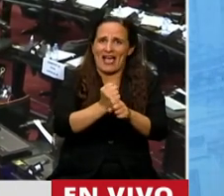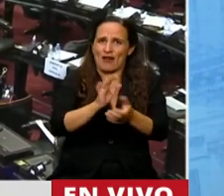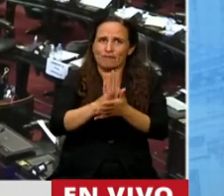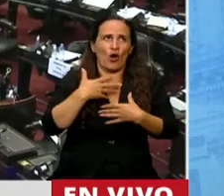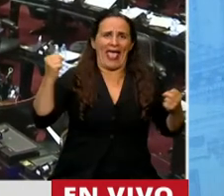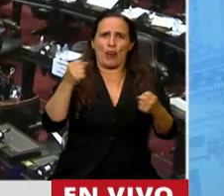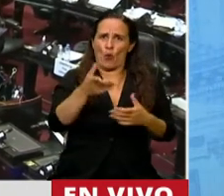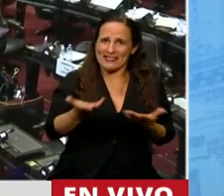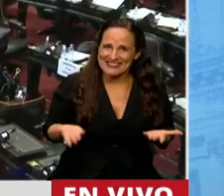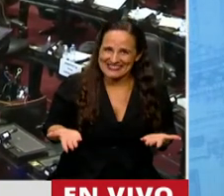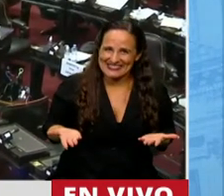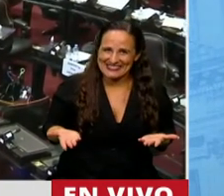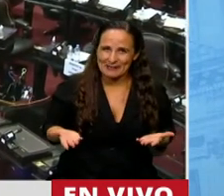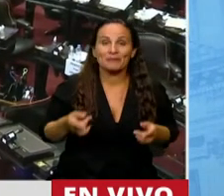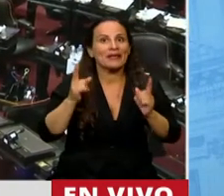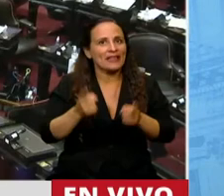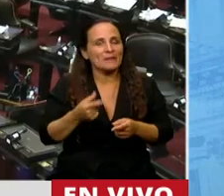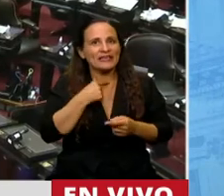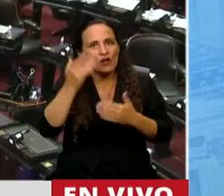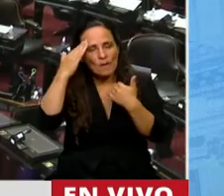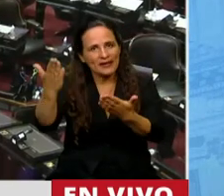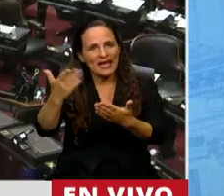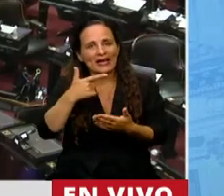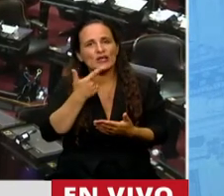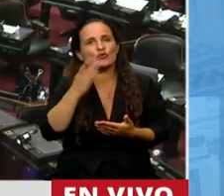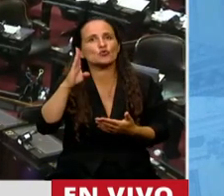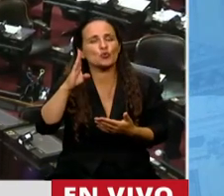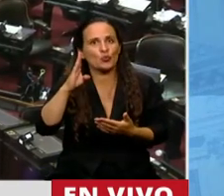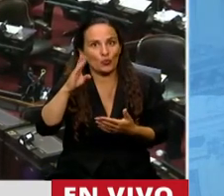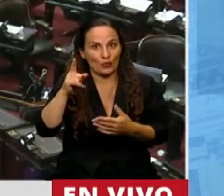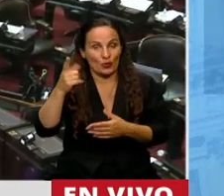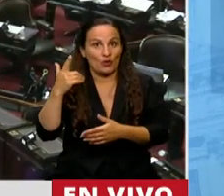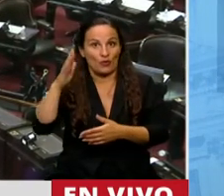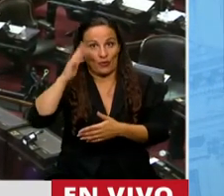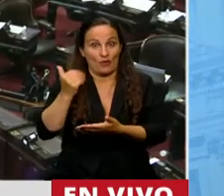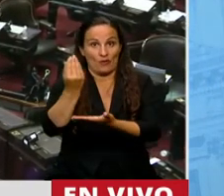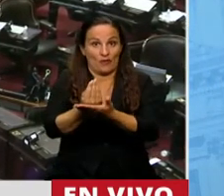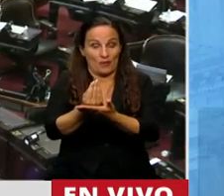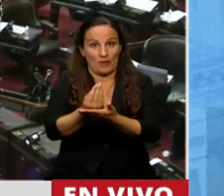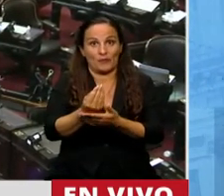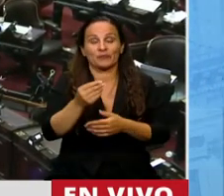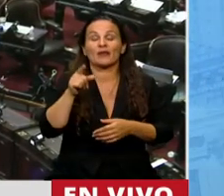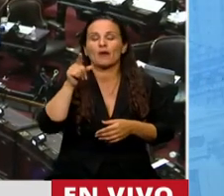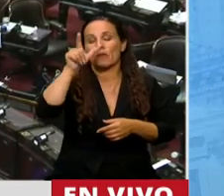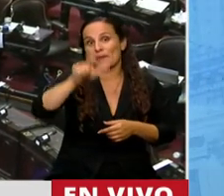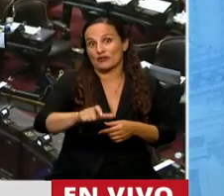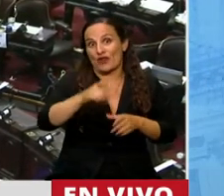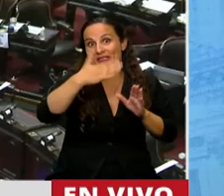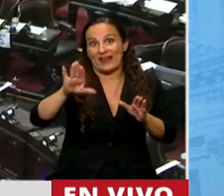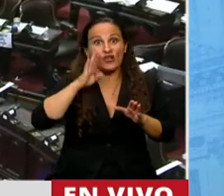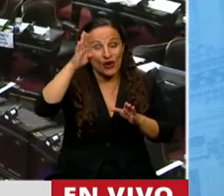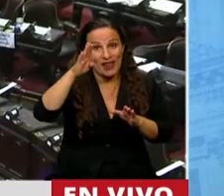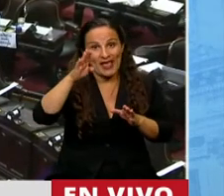mencionar al suboficial segundo, Mario Armando Toconás, un rionegrino de Sierra Grande, que es